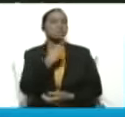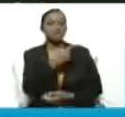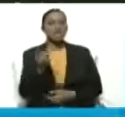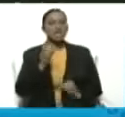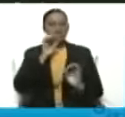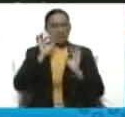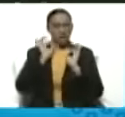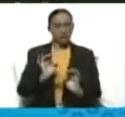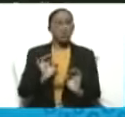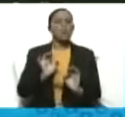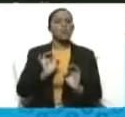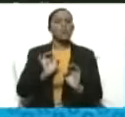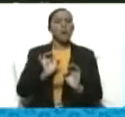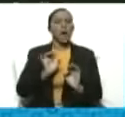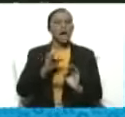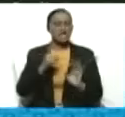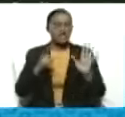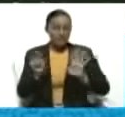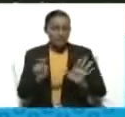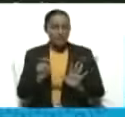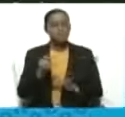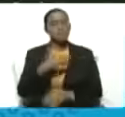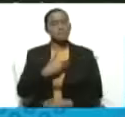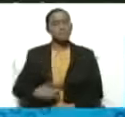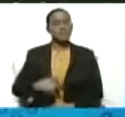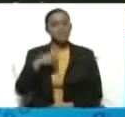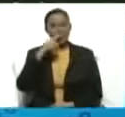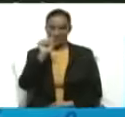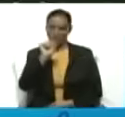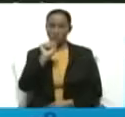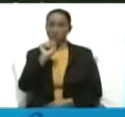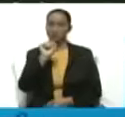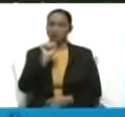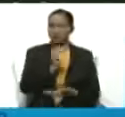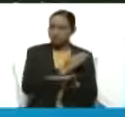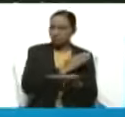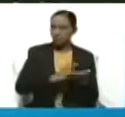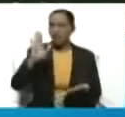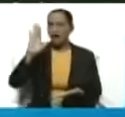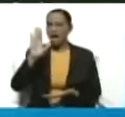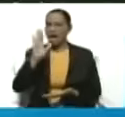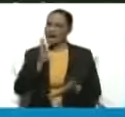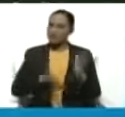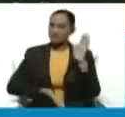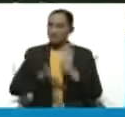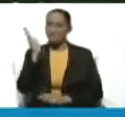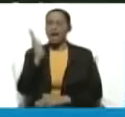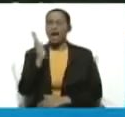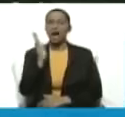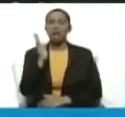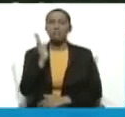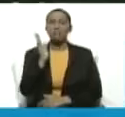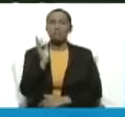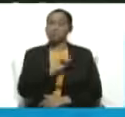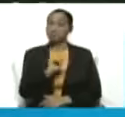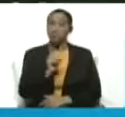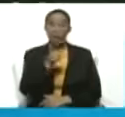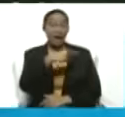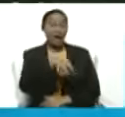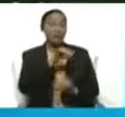se fue. Los que se fueron, los que se largaron, los que desaparecieron, fueron